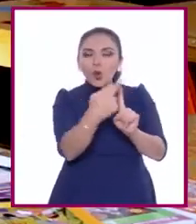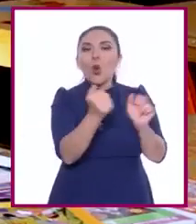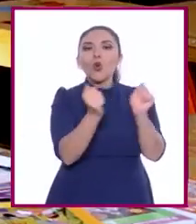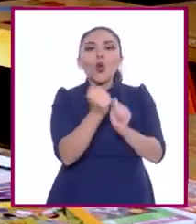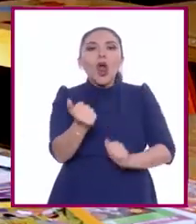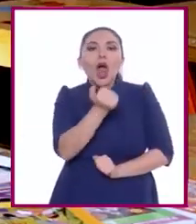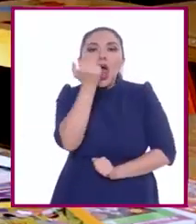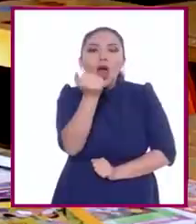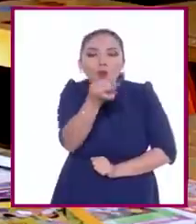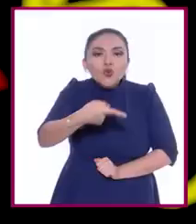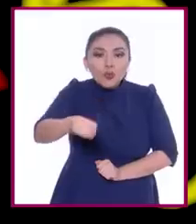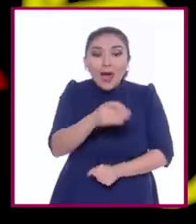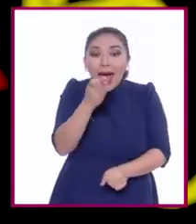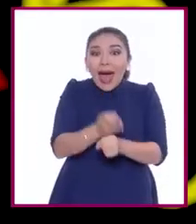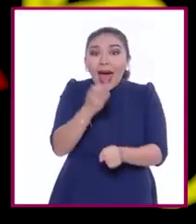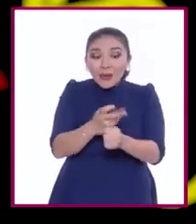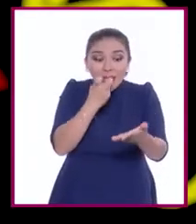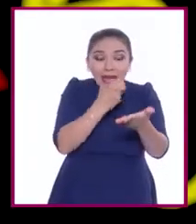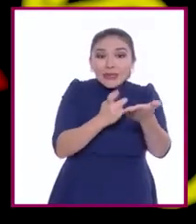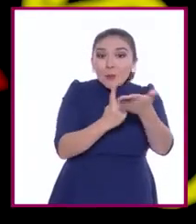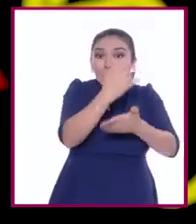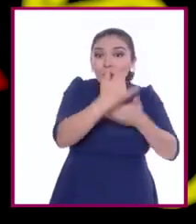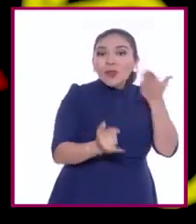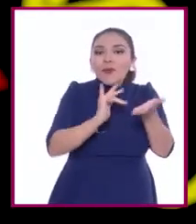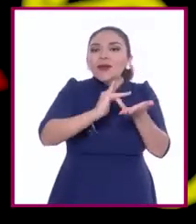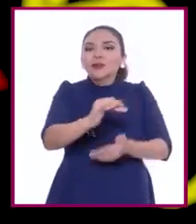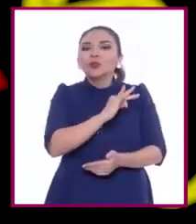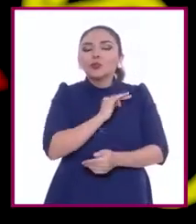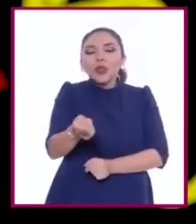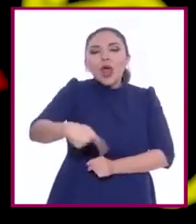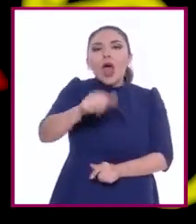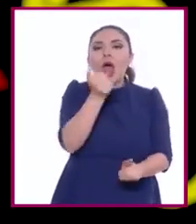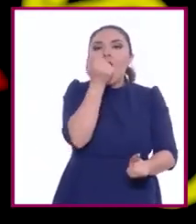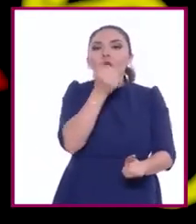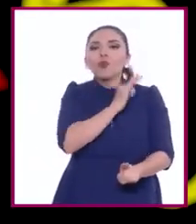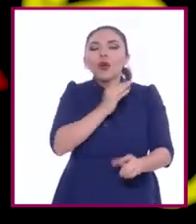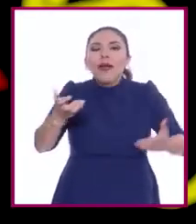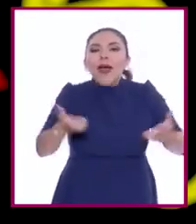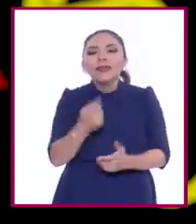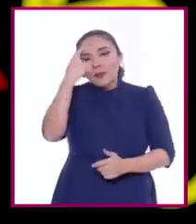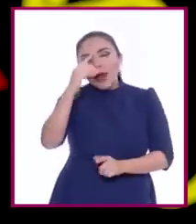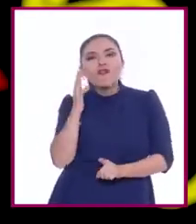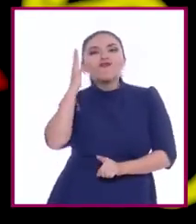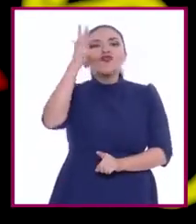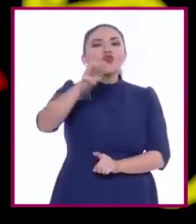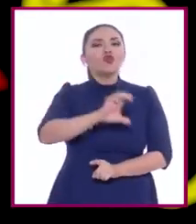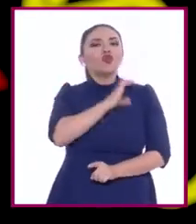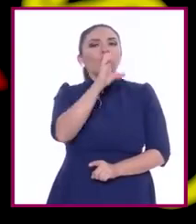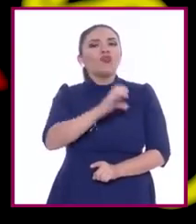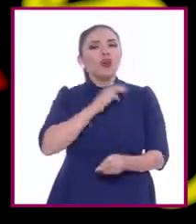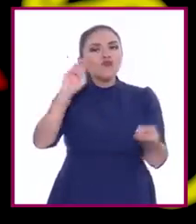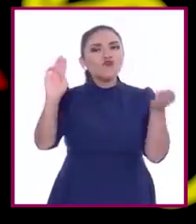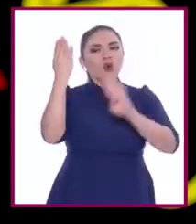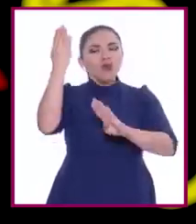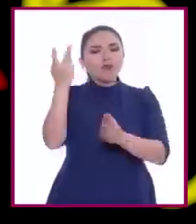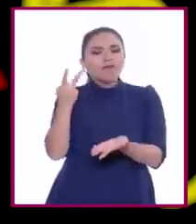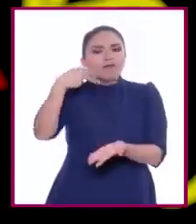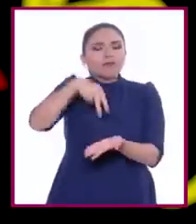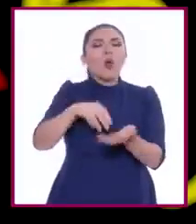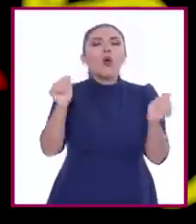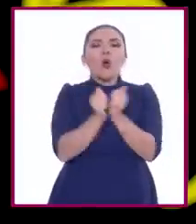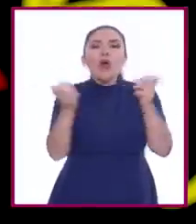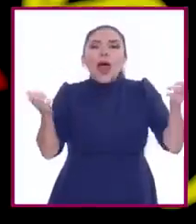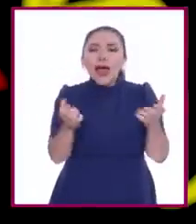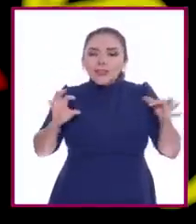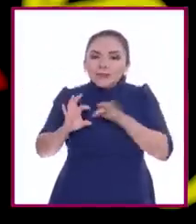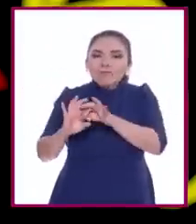los estudiantes. Es el momento con los proyectos para que los mismos estudiantes sean los futuros ciudadanos del mundo desde una